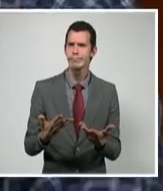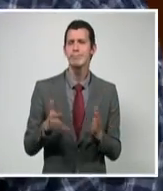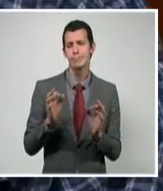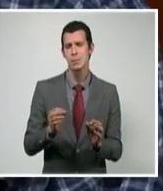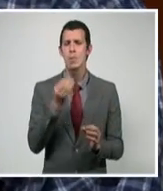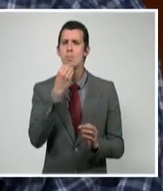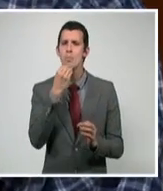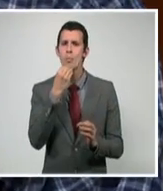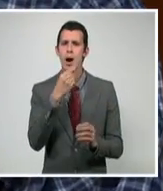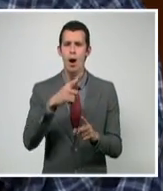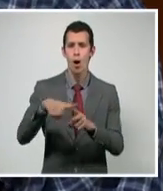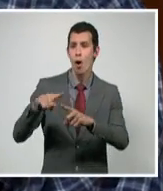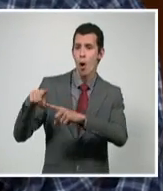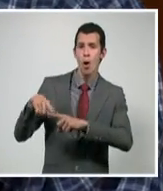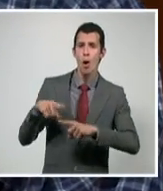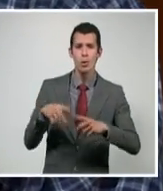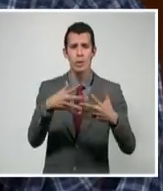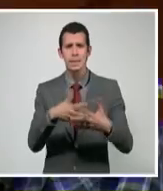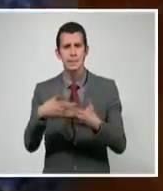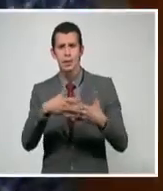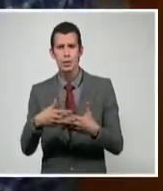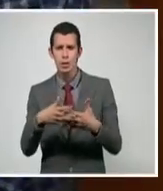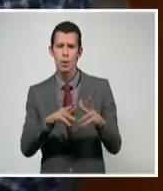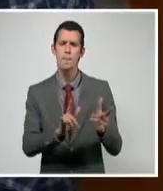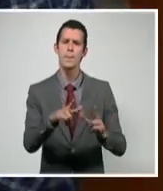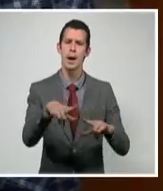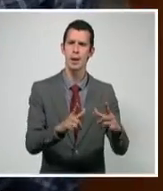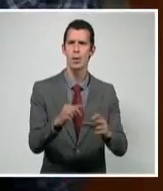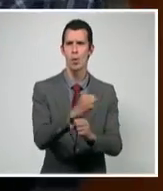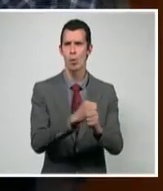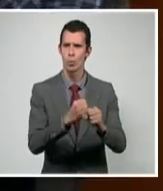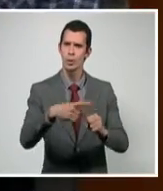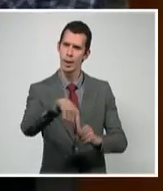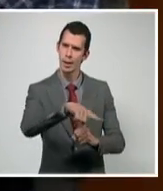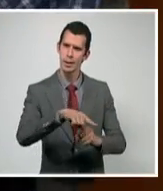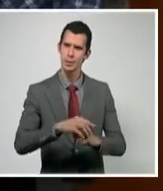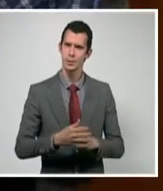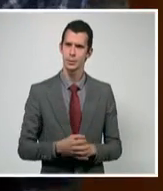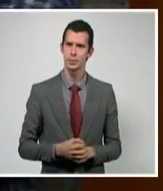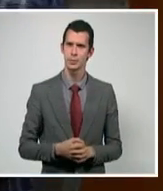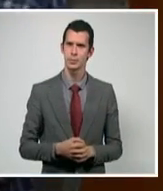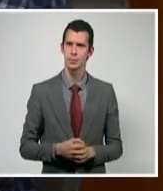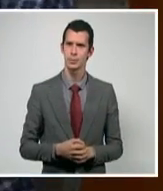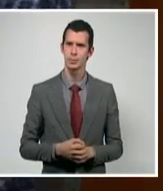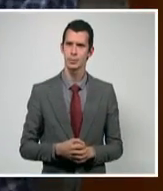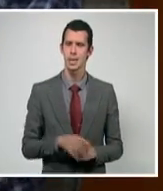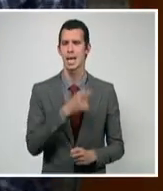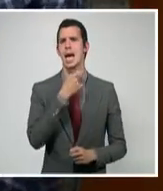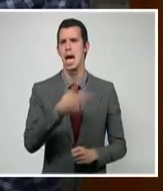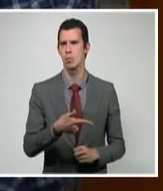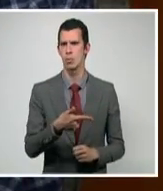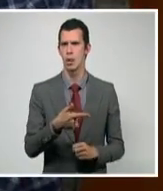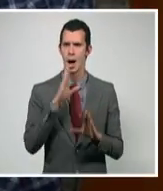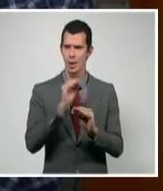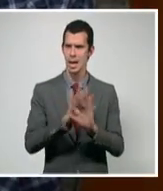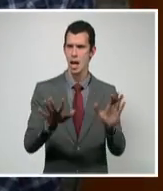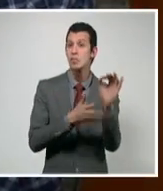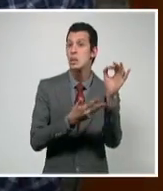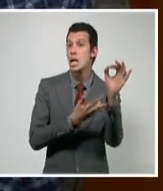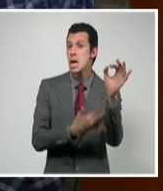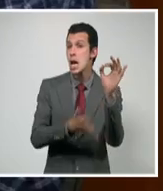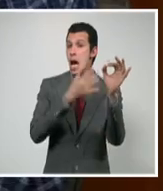sustento a la gran agresión imperial y dificultan un planteamiento claro